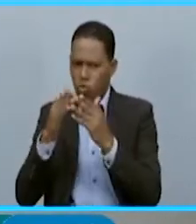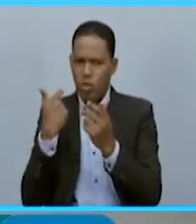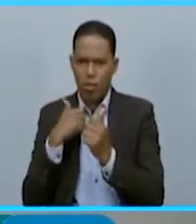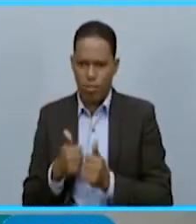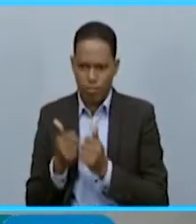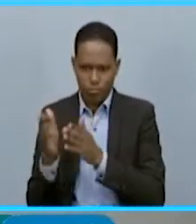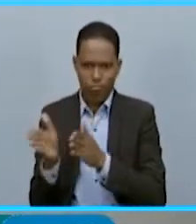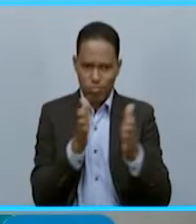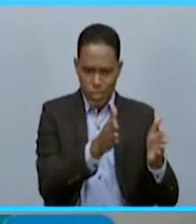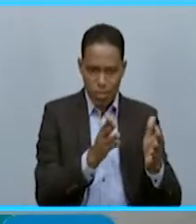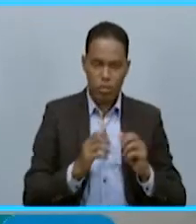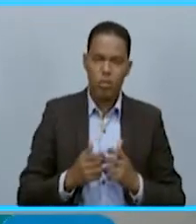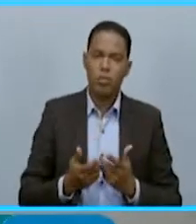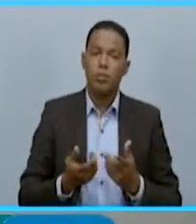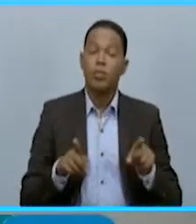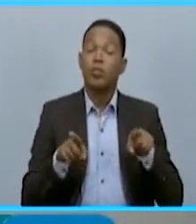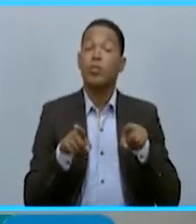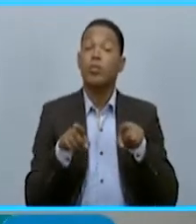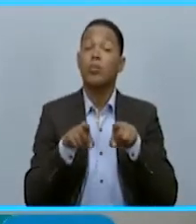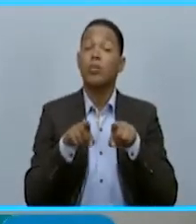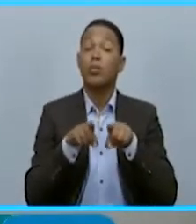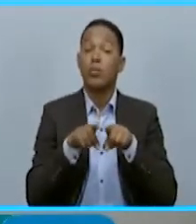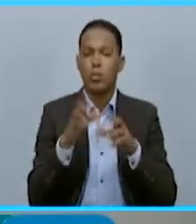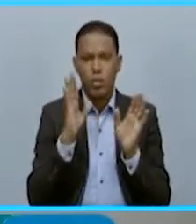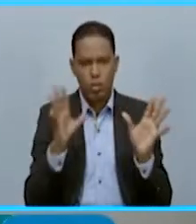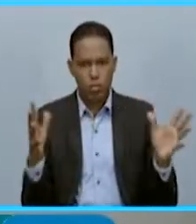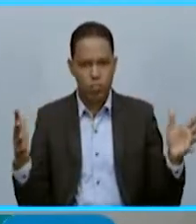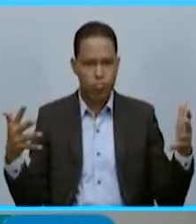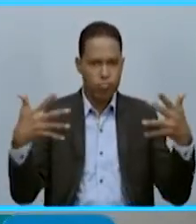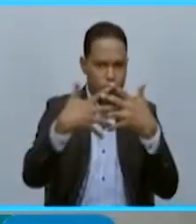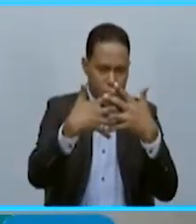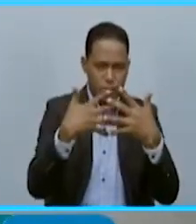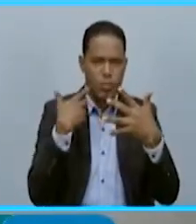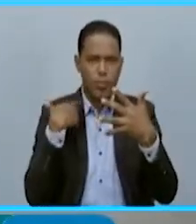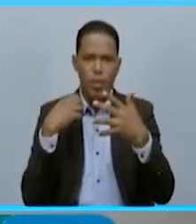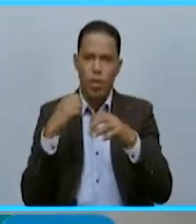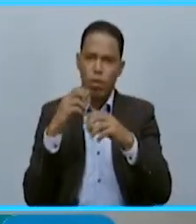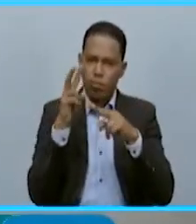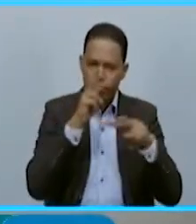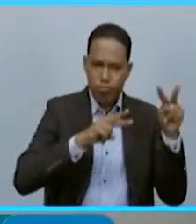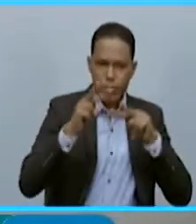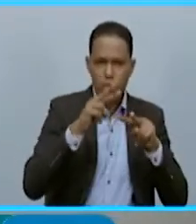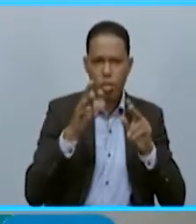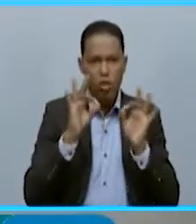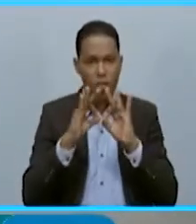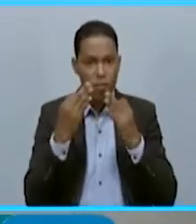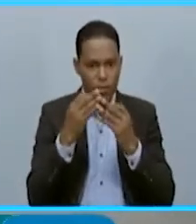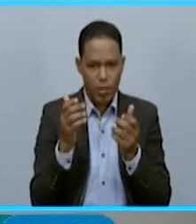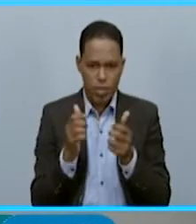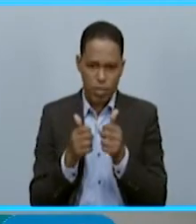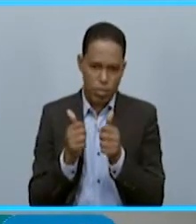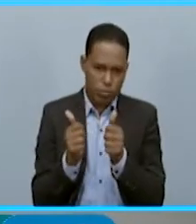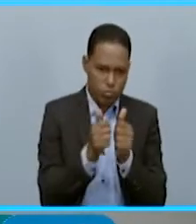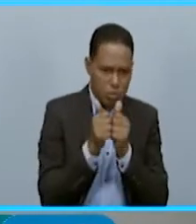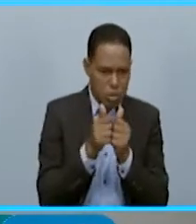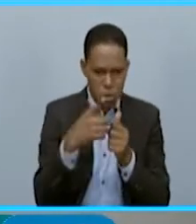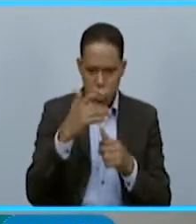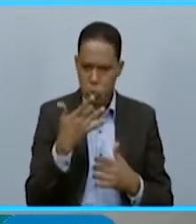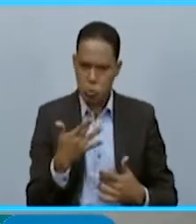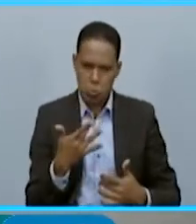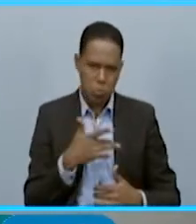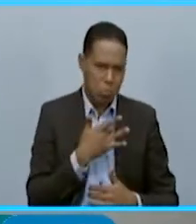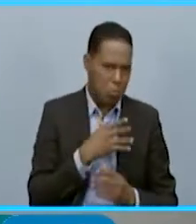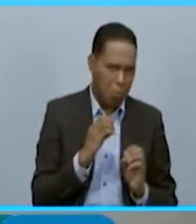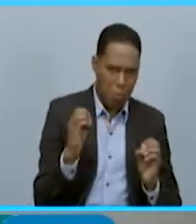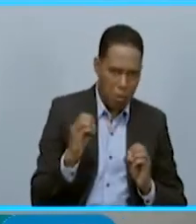Entonces qué es lo que ha hecho que hemos hecho el cerco hemos vigilado la familia que está con ella ninguno tiene síntomas ni cine